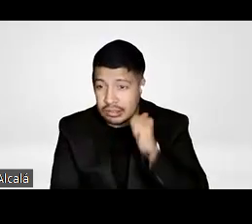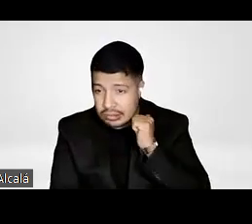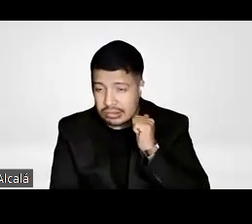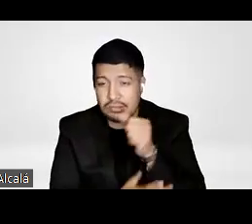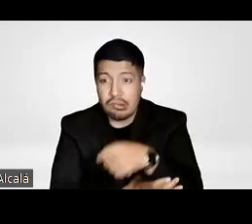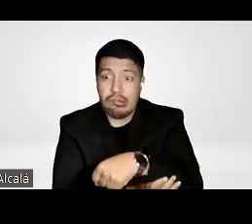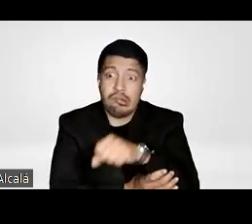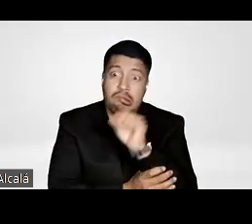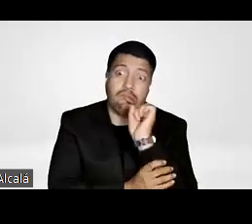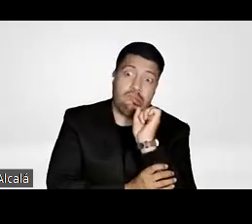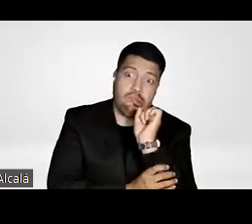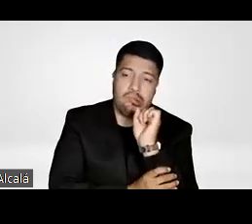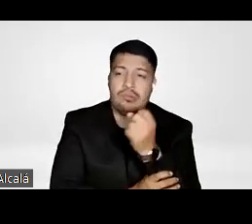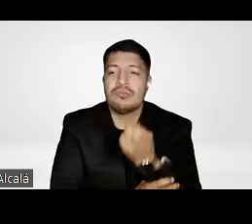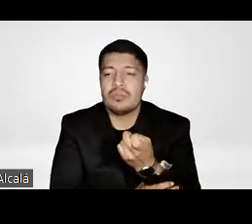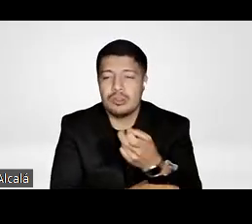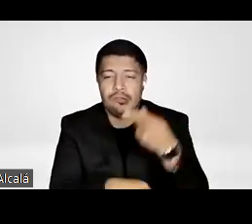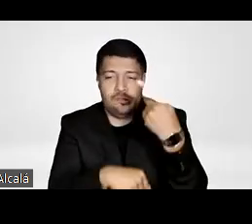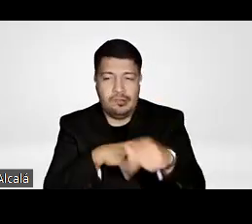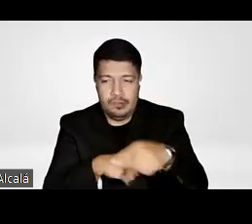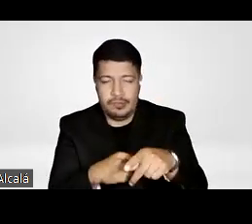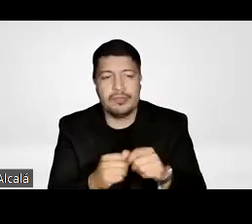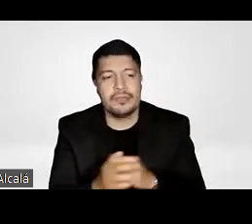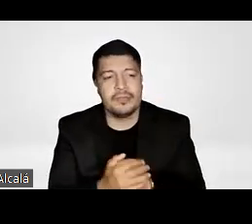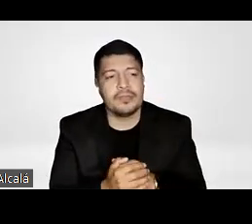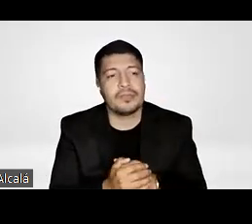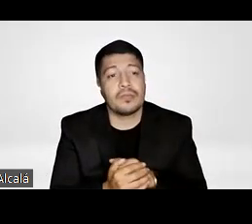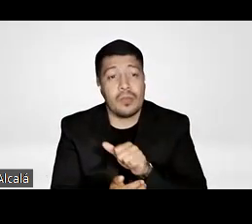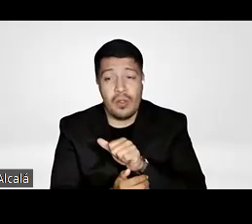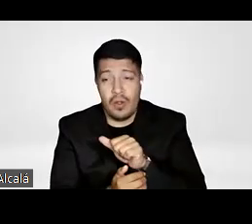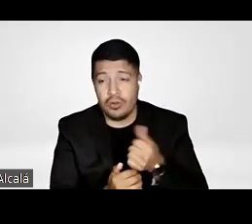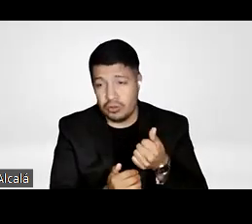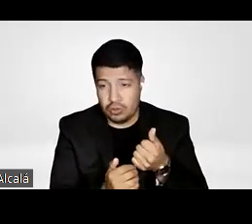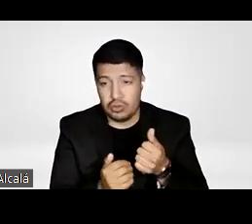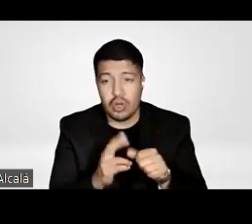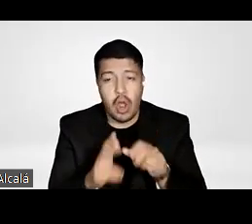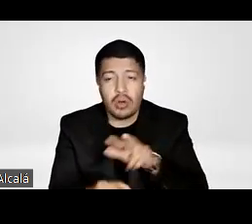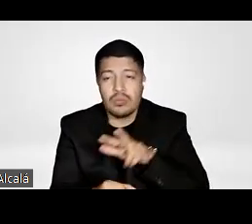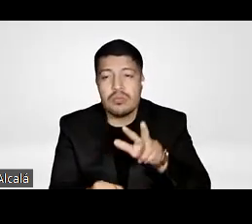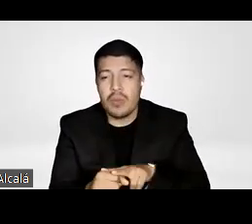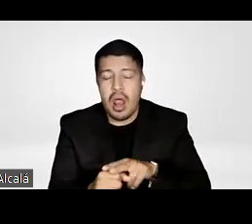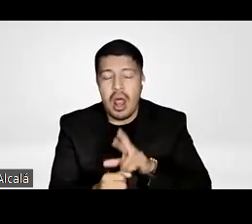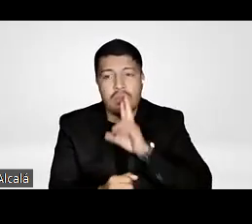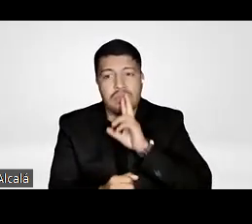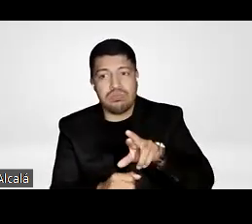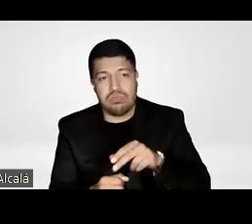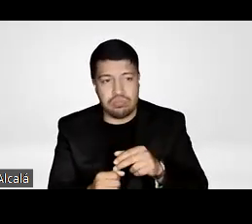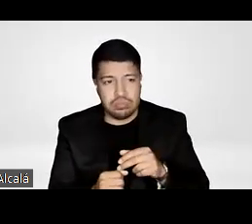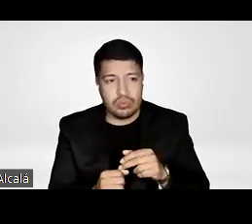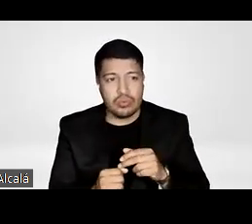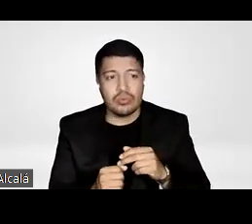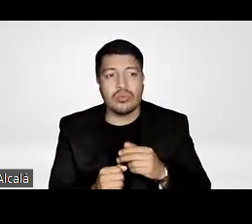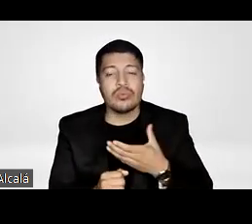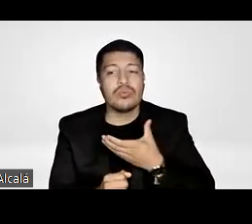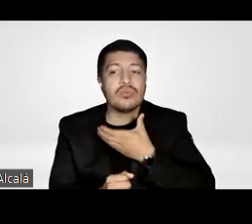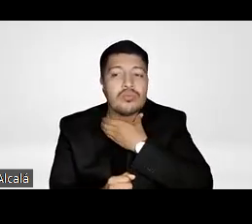alarma. Los otros reflejos primitivos que debemos buscar es el moro, el tónico asimétrico de cuello,